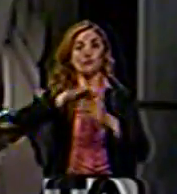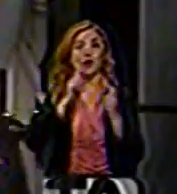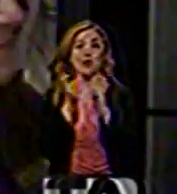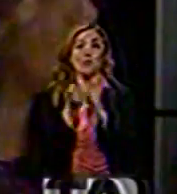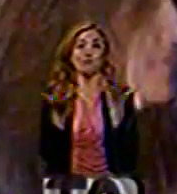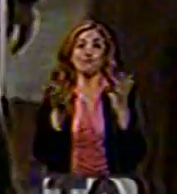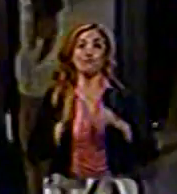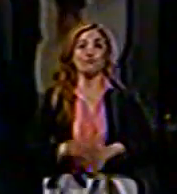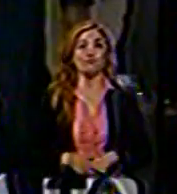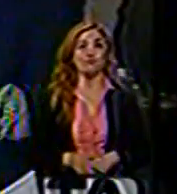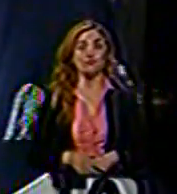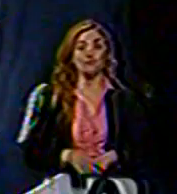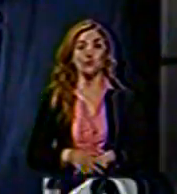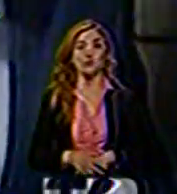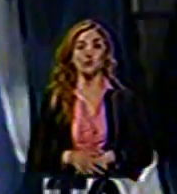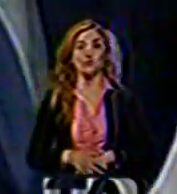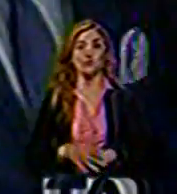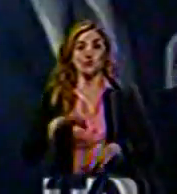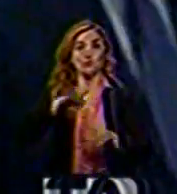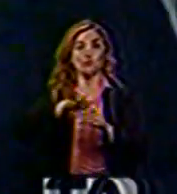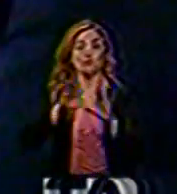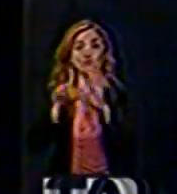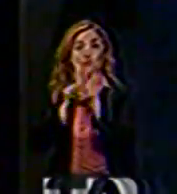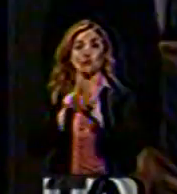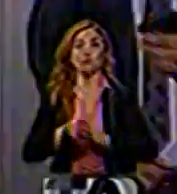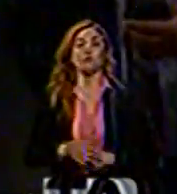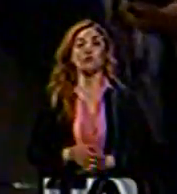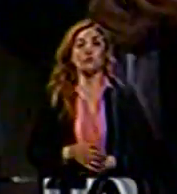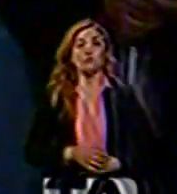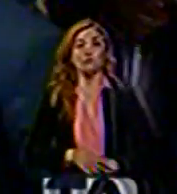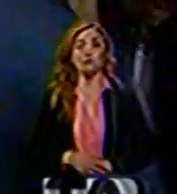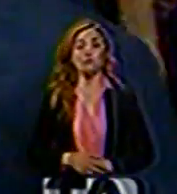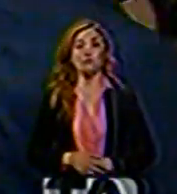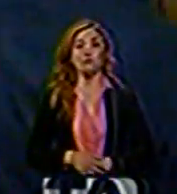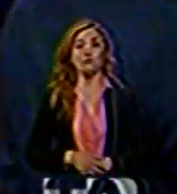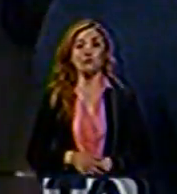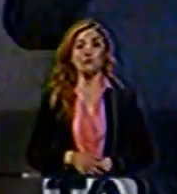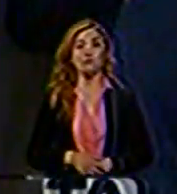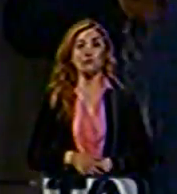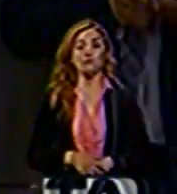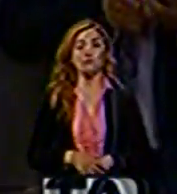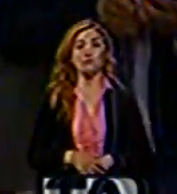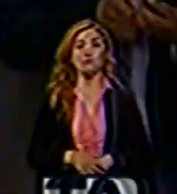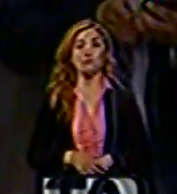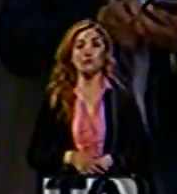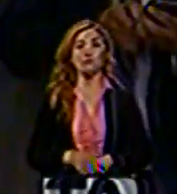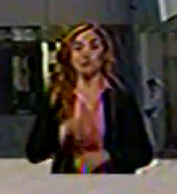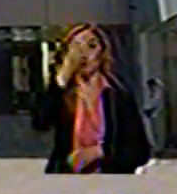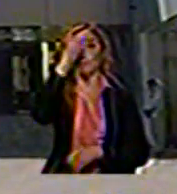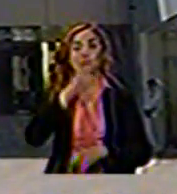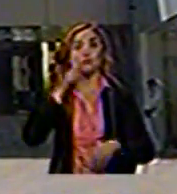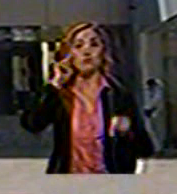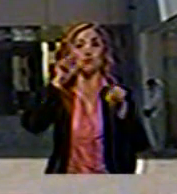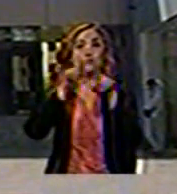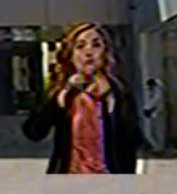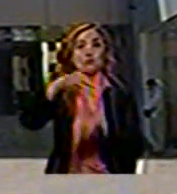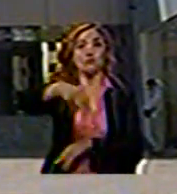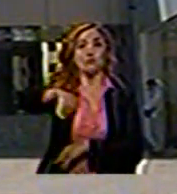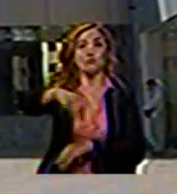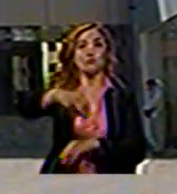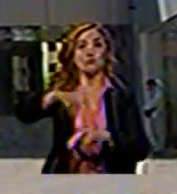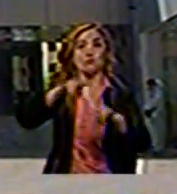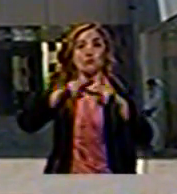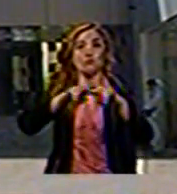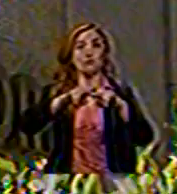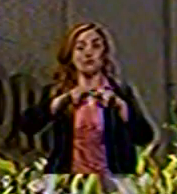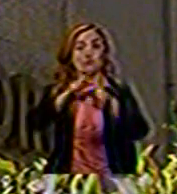todo caso, la elección fue legal, reconocen. Pero esperan que las decisiones se tomen en consenso y este miércoles volvieron a sentarse